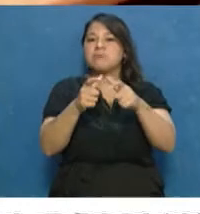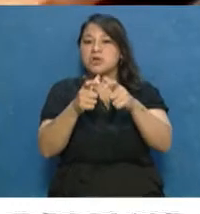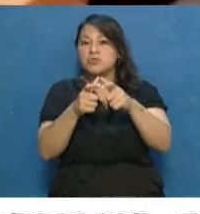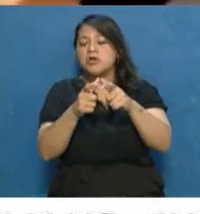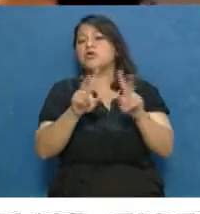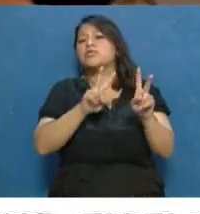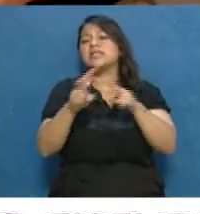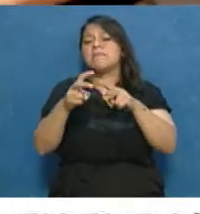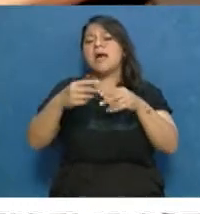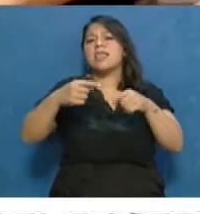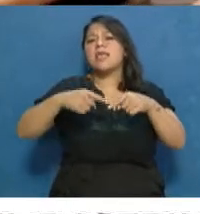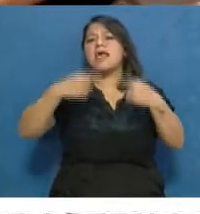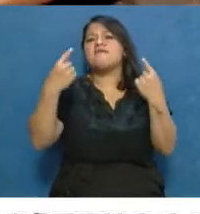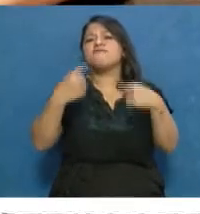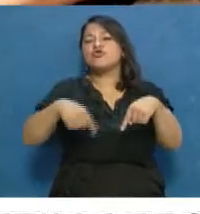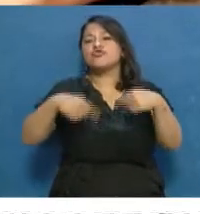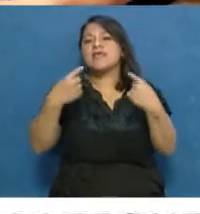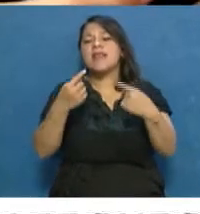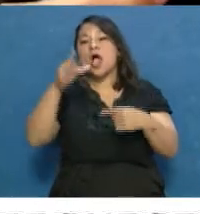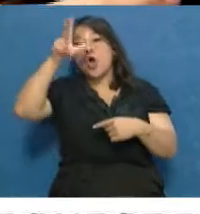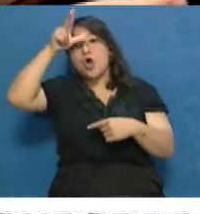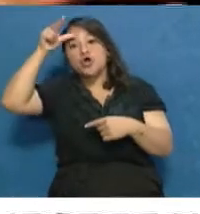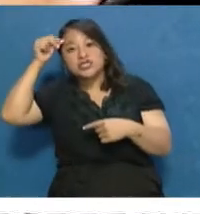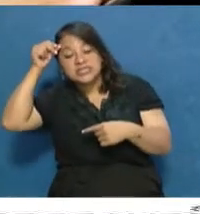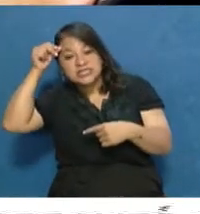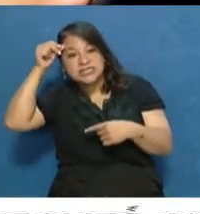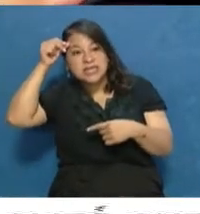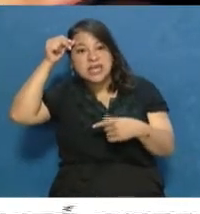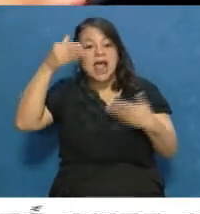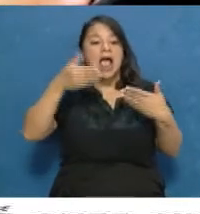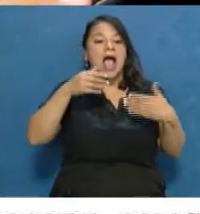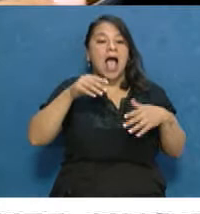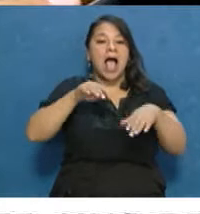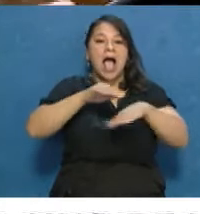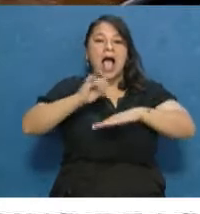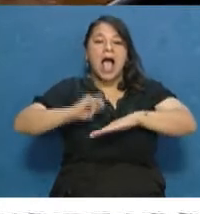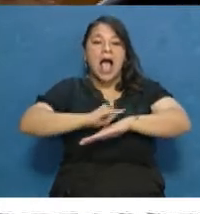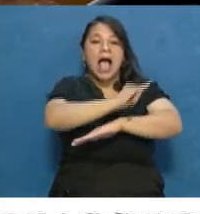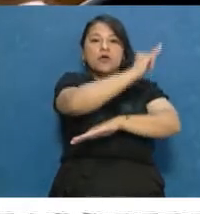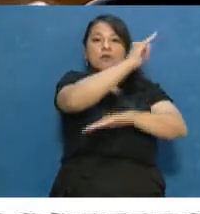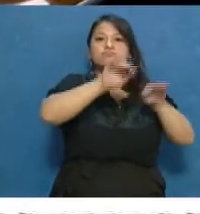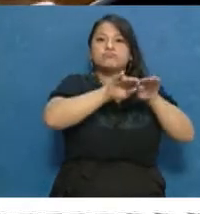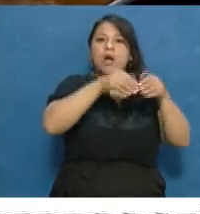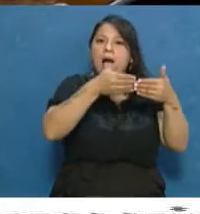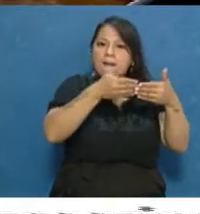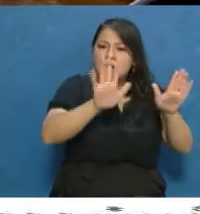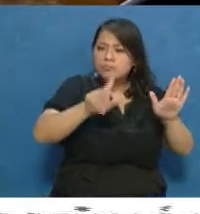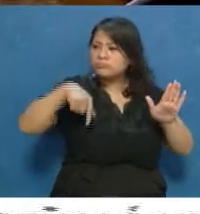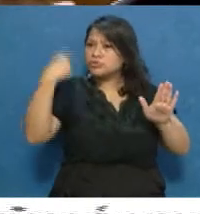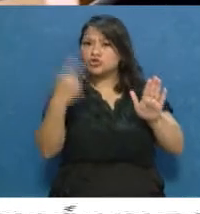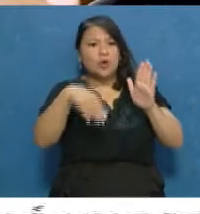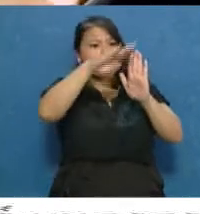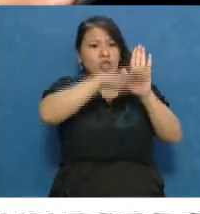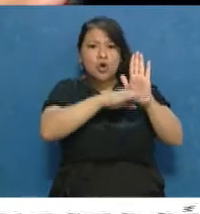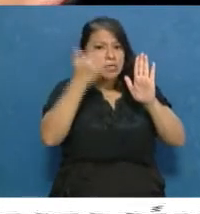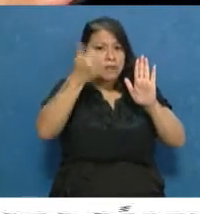la frontera con Chile, la apertura del aeropuerto. Nosotros hicimos todos los protocolos, tenemos todo listo, ya